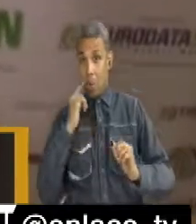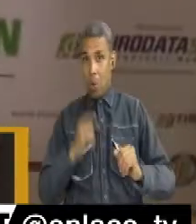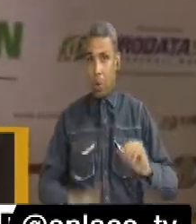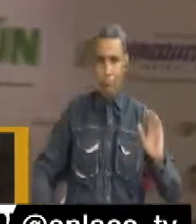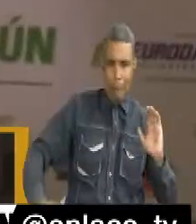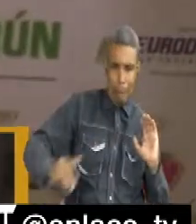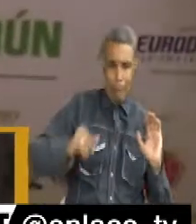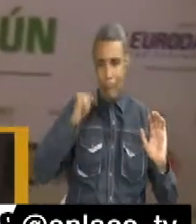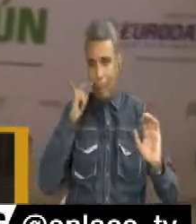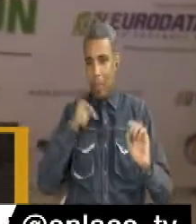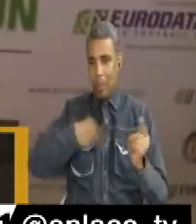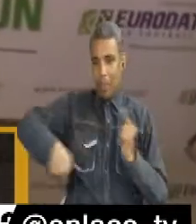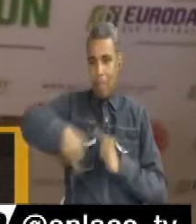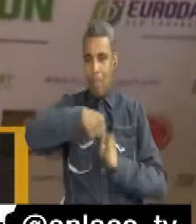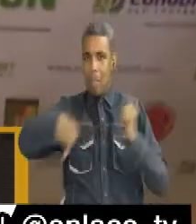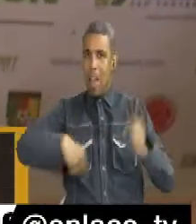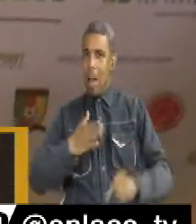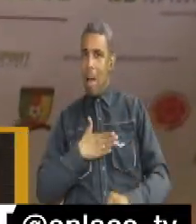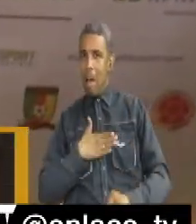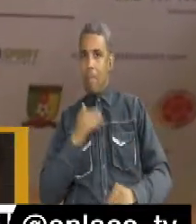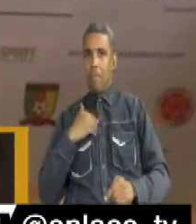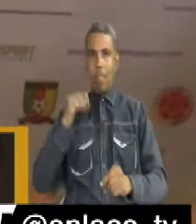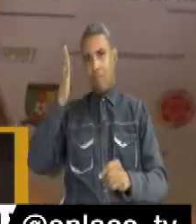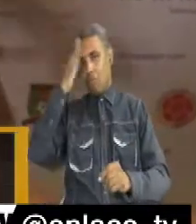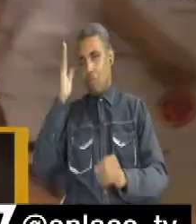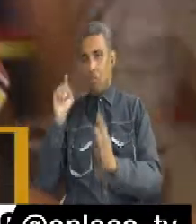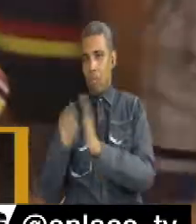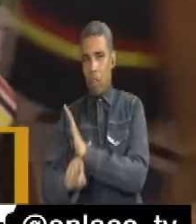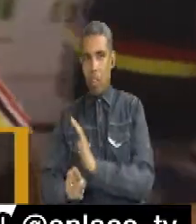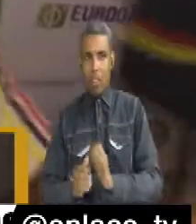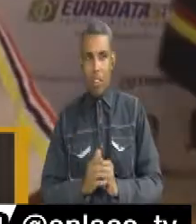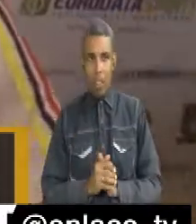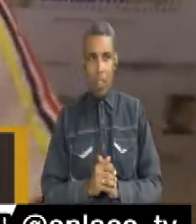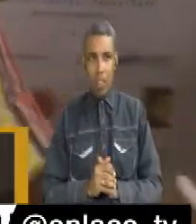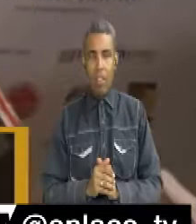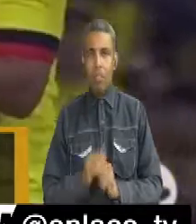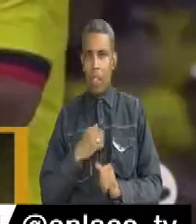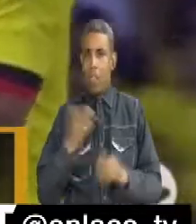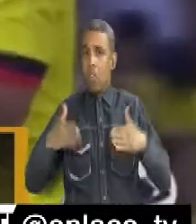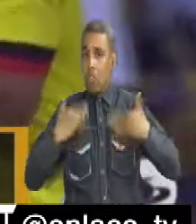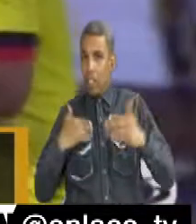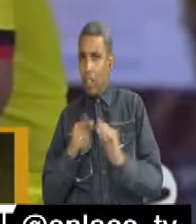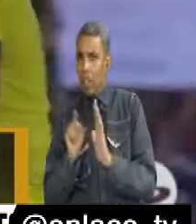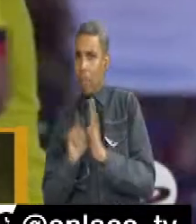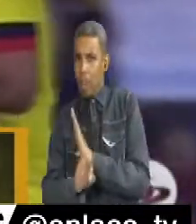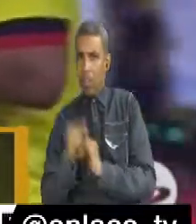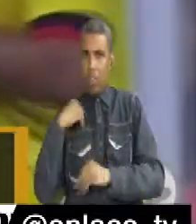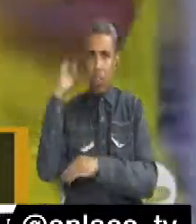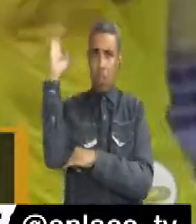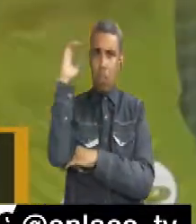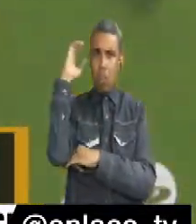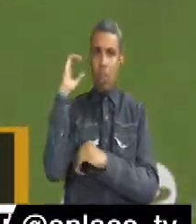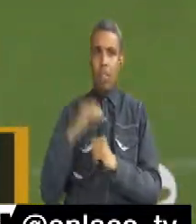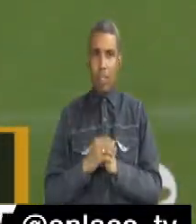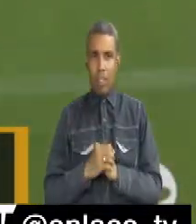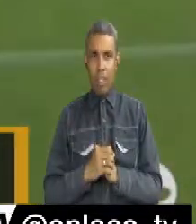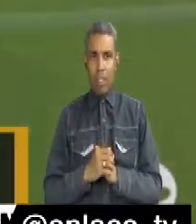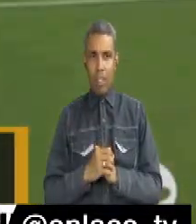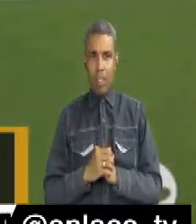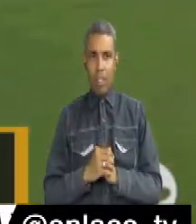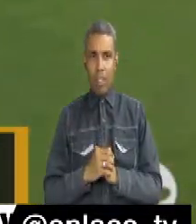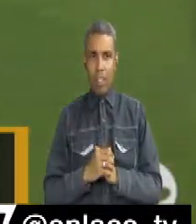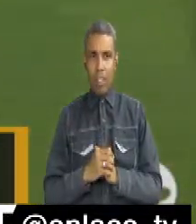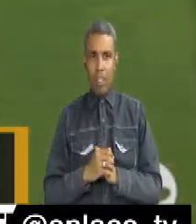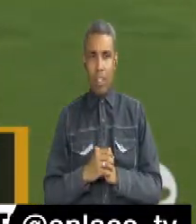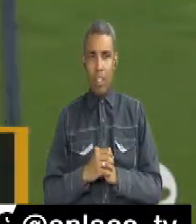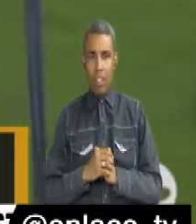Sí, contento por el resultado y por poder marcar el gol para la selección. Pero la victoria tiene marcador amplio. Sí, un equipo